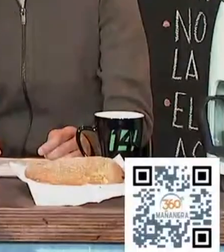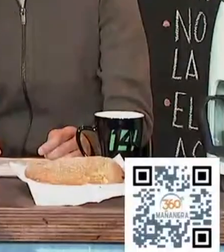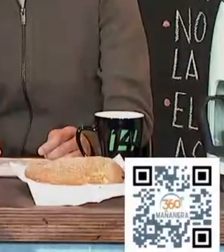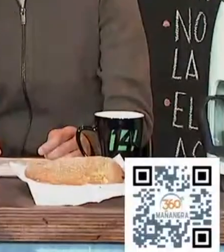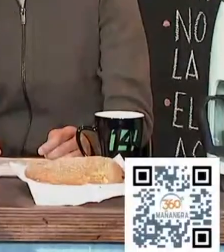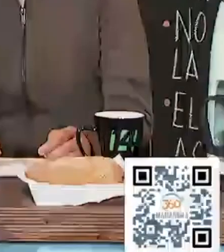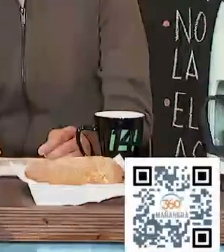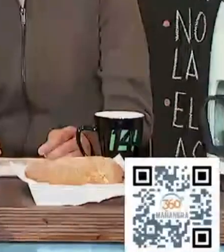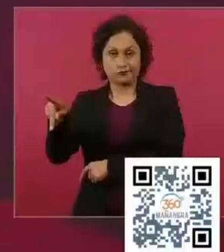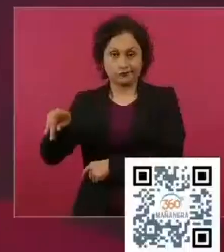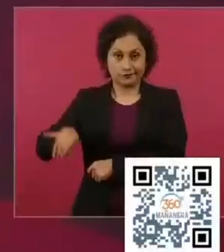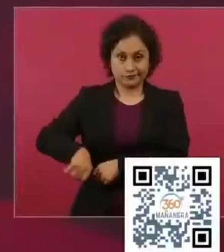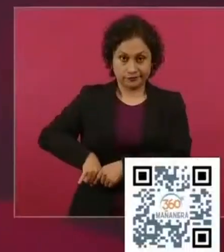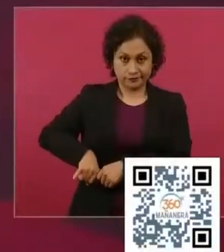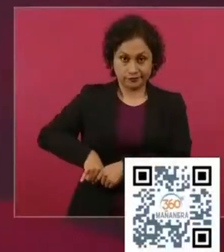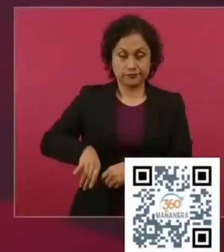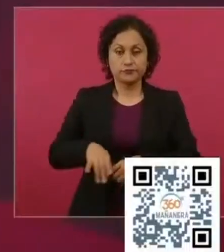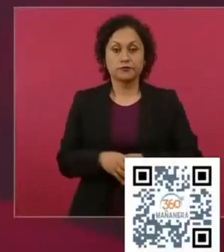transformación